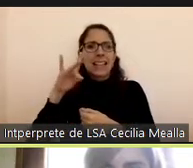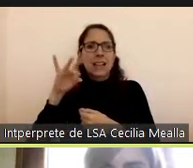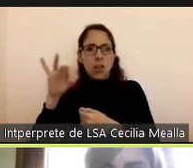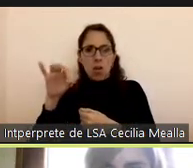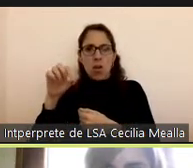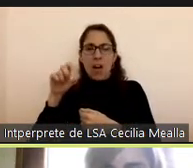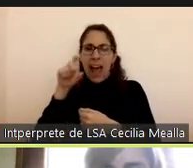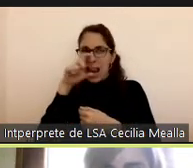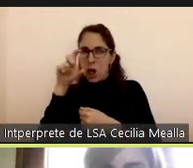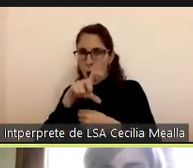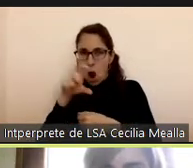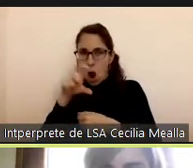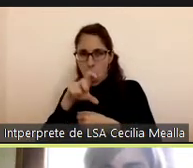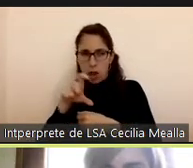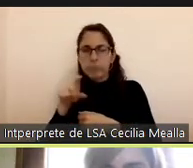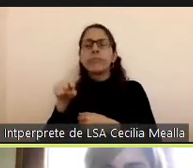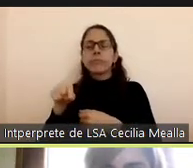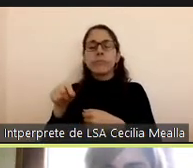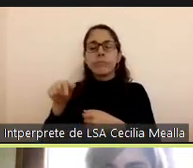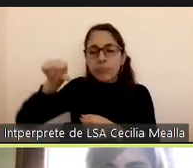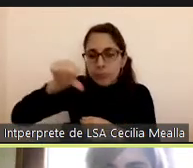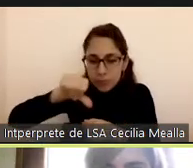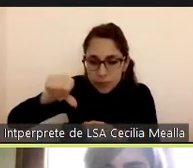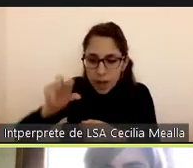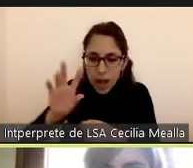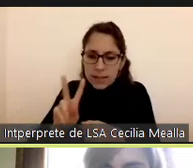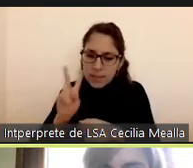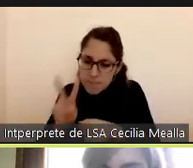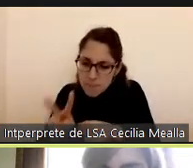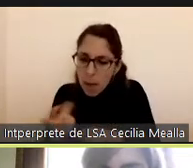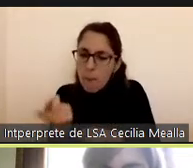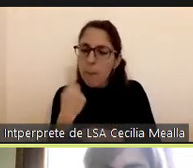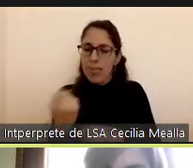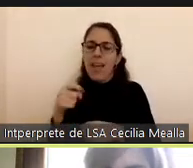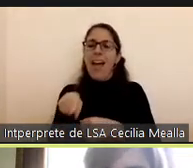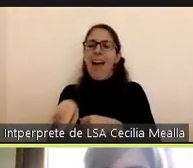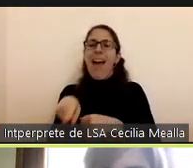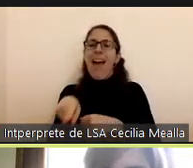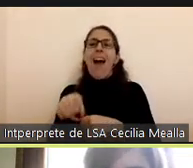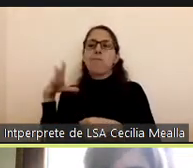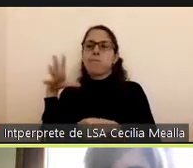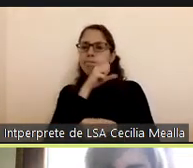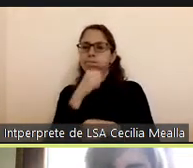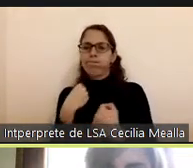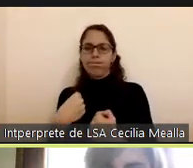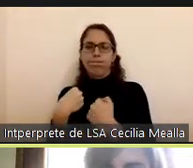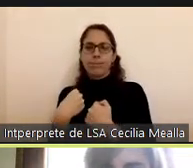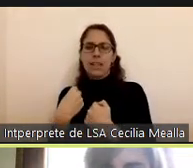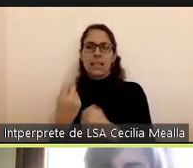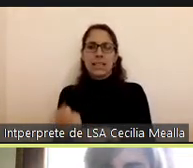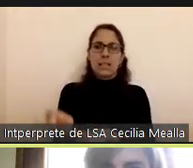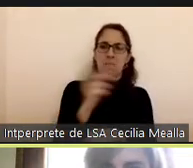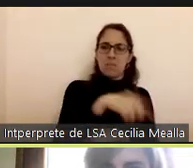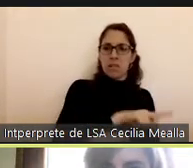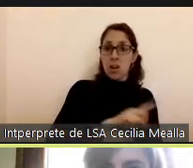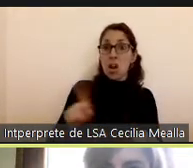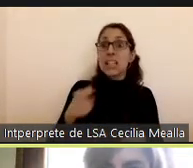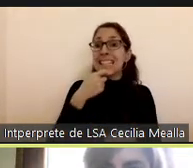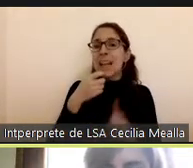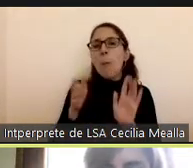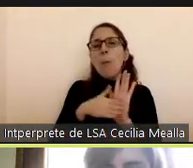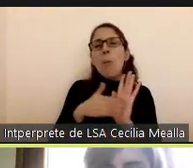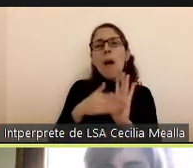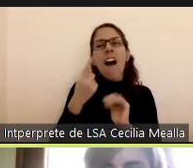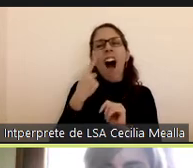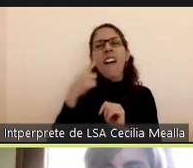manera podemos diferenciar las bacterias ácido alcohol resistentes del resto de las bacterias, ¿sí? Si superan la prueba del ácido alcohol con